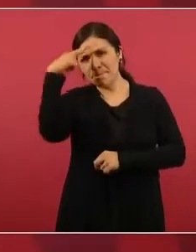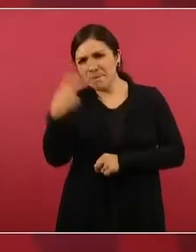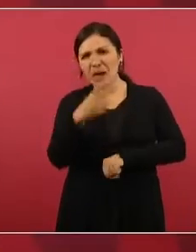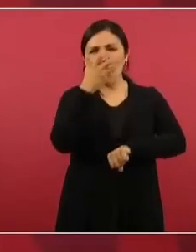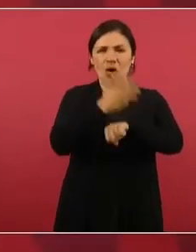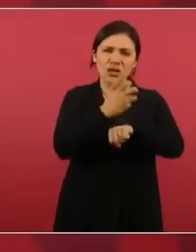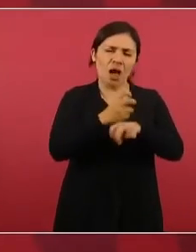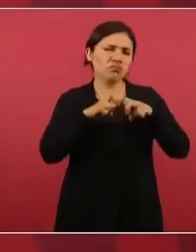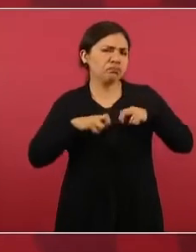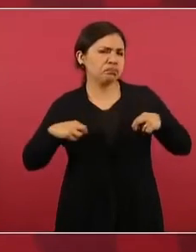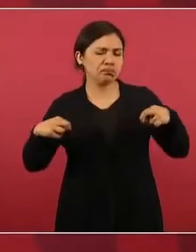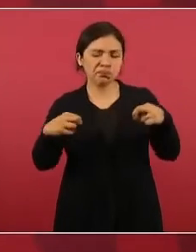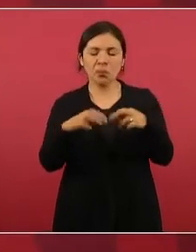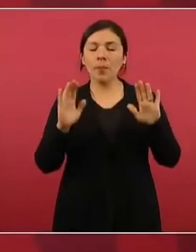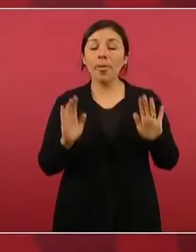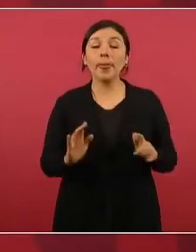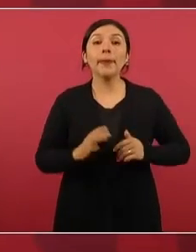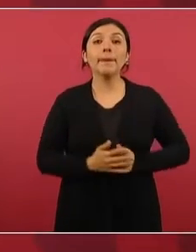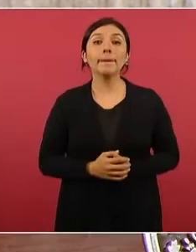que invitamos nosotros,